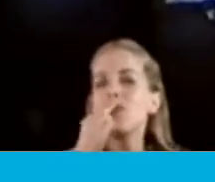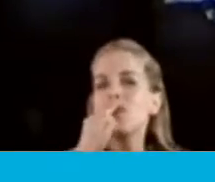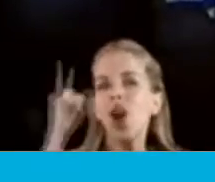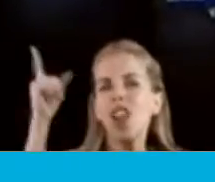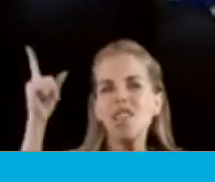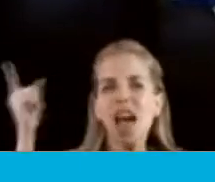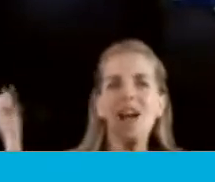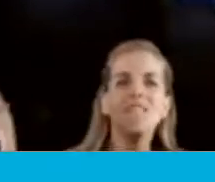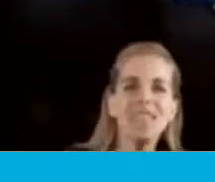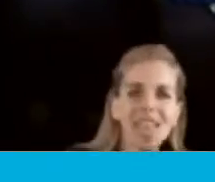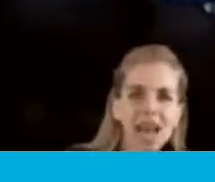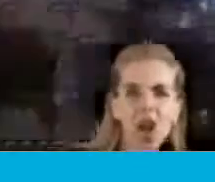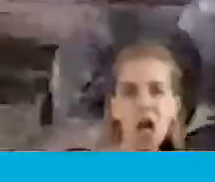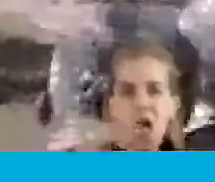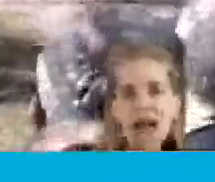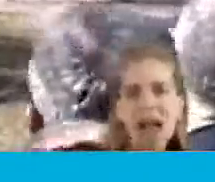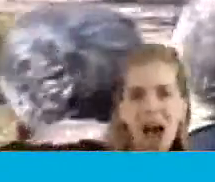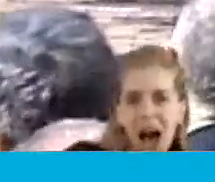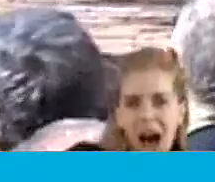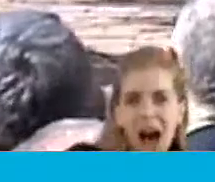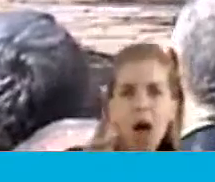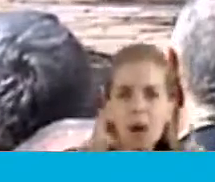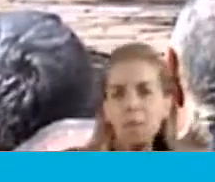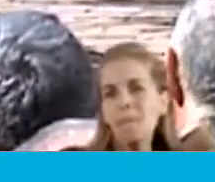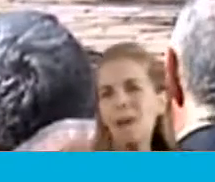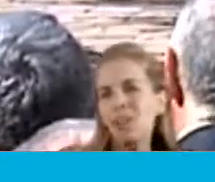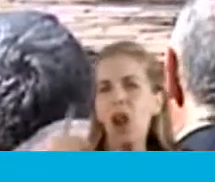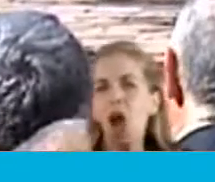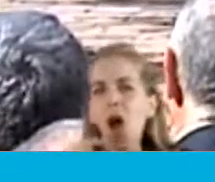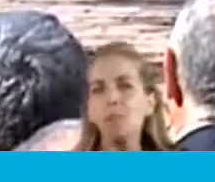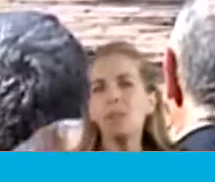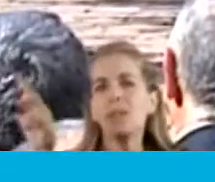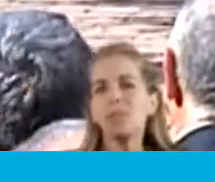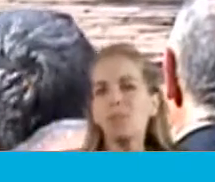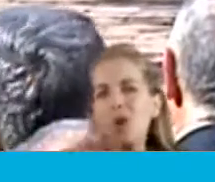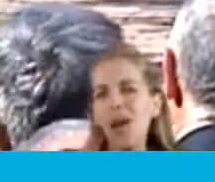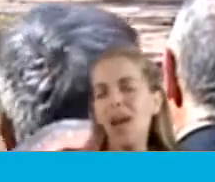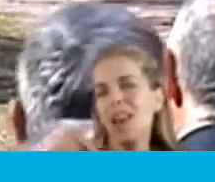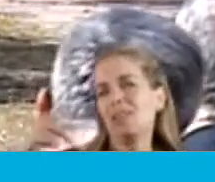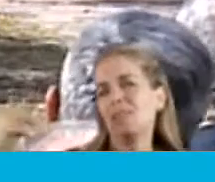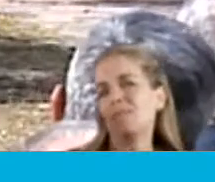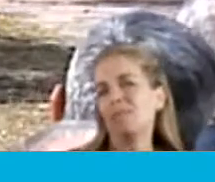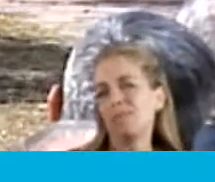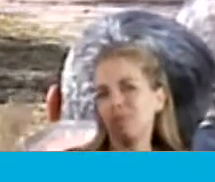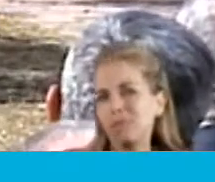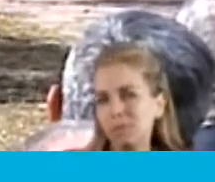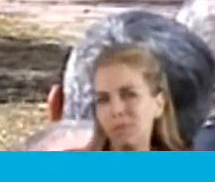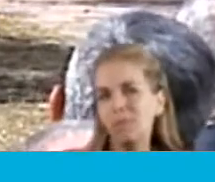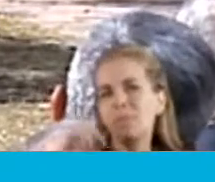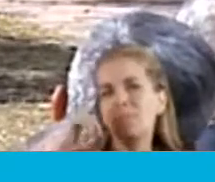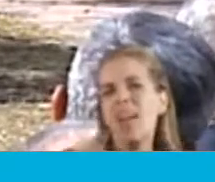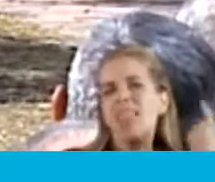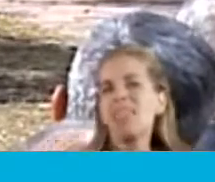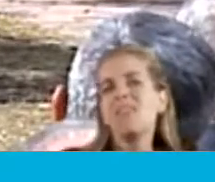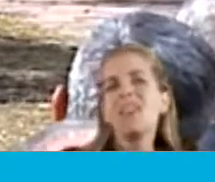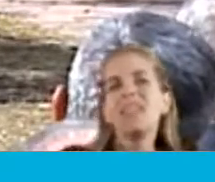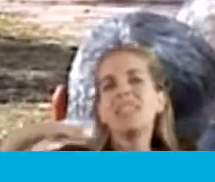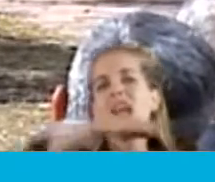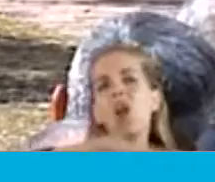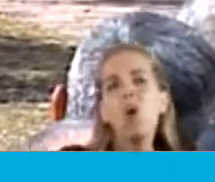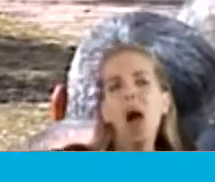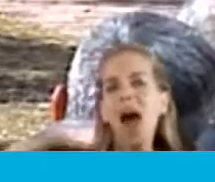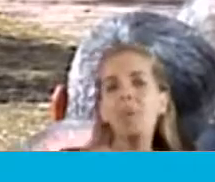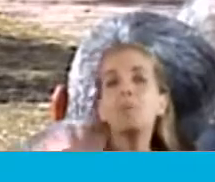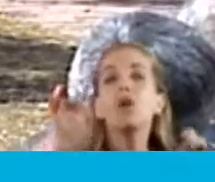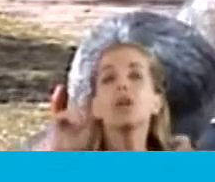y mujeres que recorrieron cientos, miles de kilómetros, solo convocados por la búsqueda de la